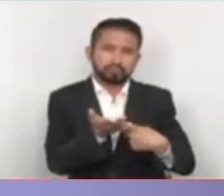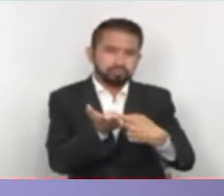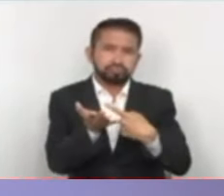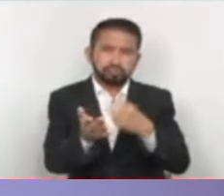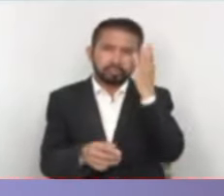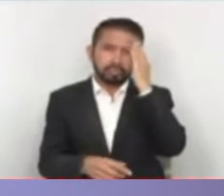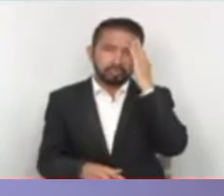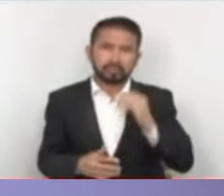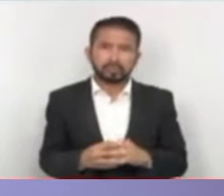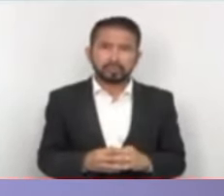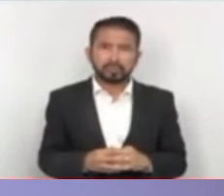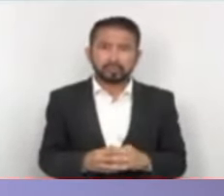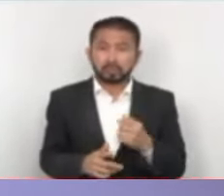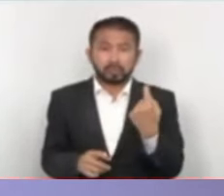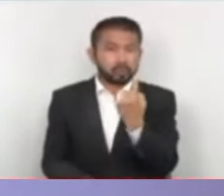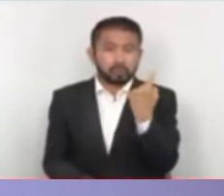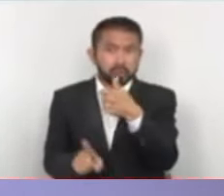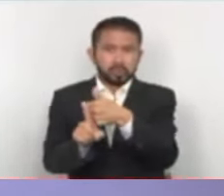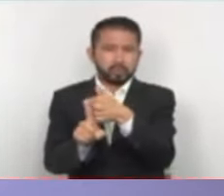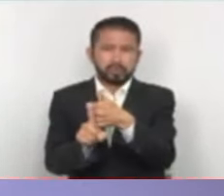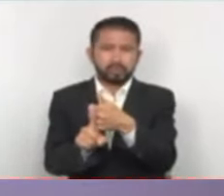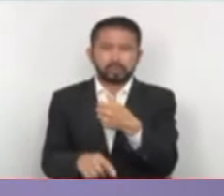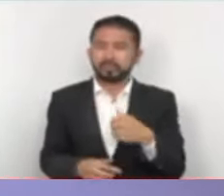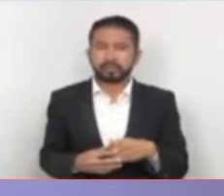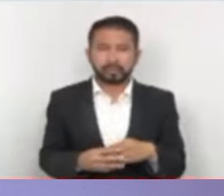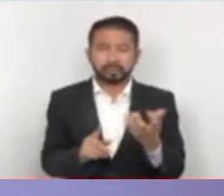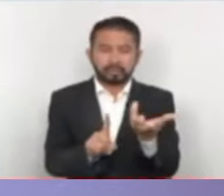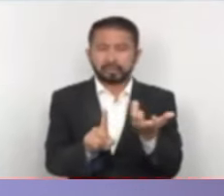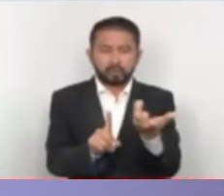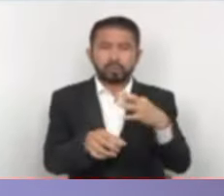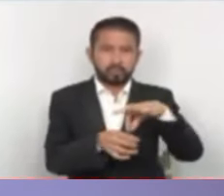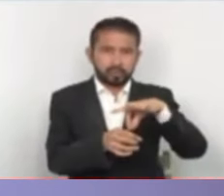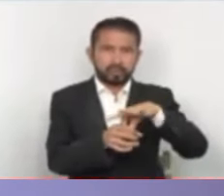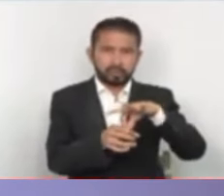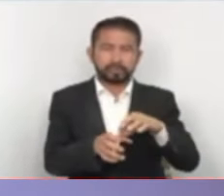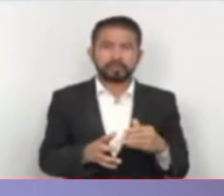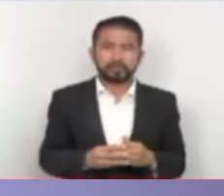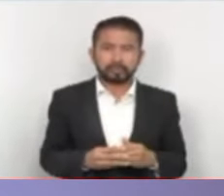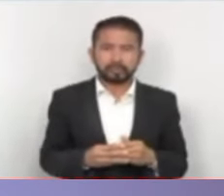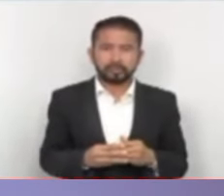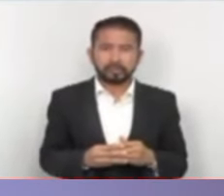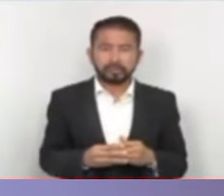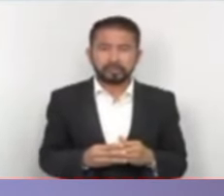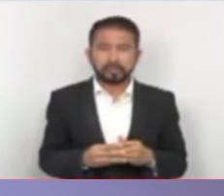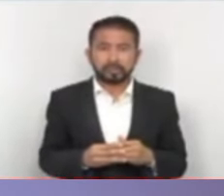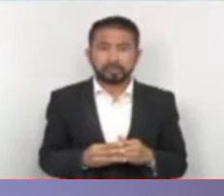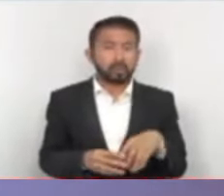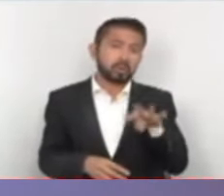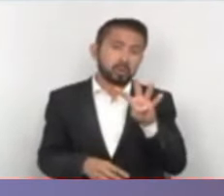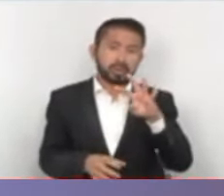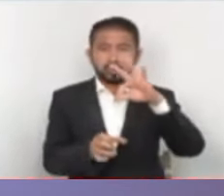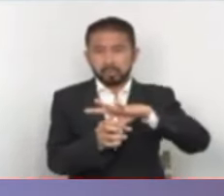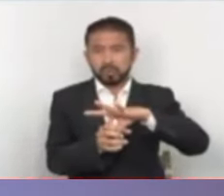de que no es la decisión de una persona, sino que es de la mayoría, y en muchos casos hasta de 4